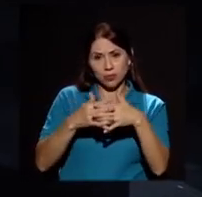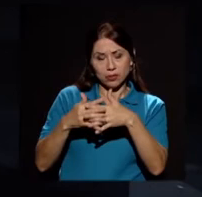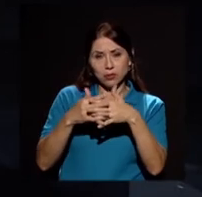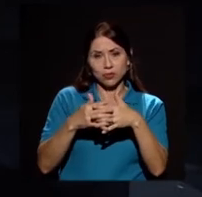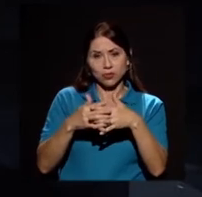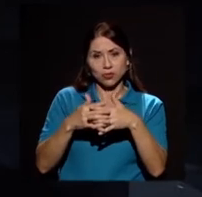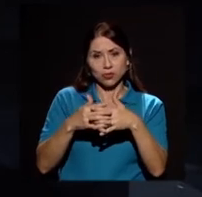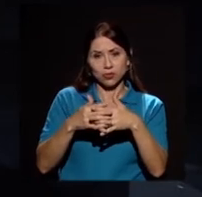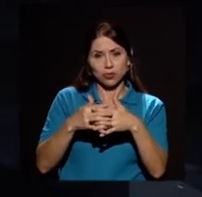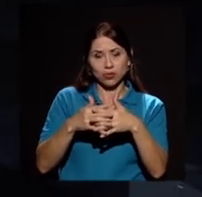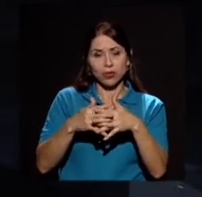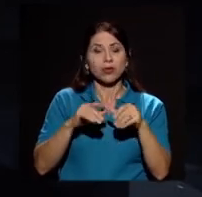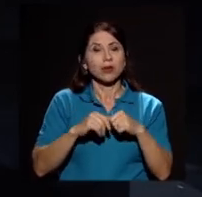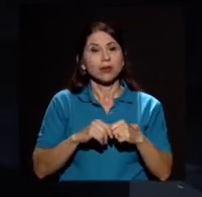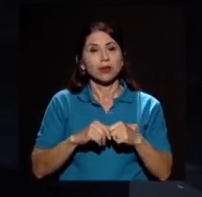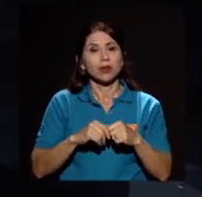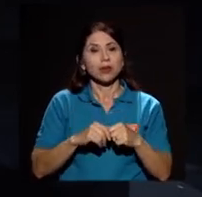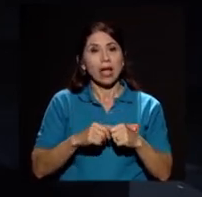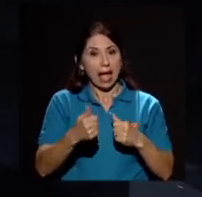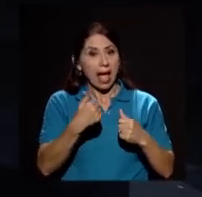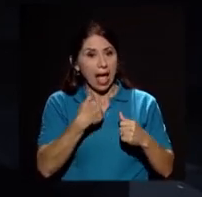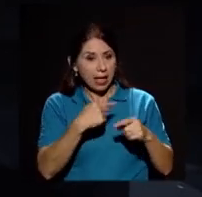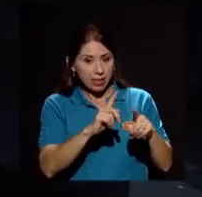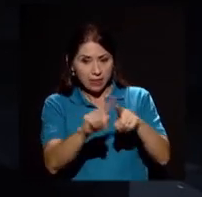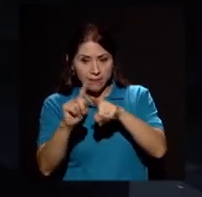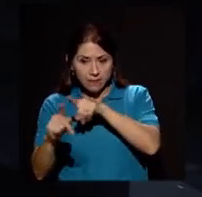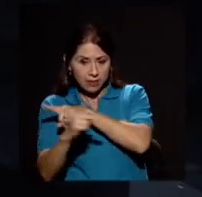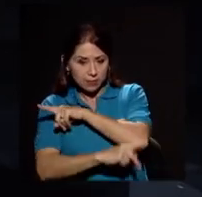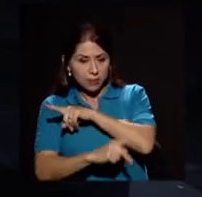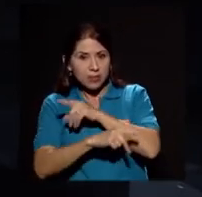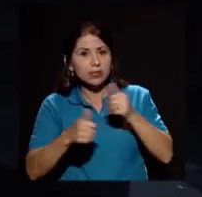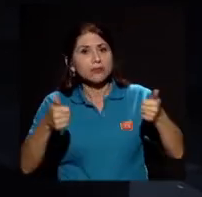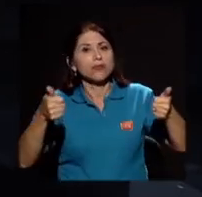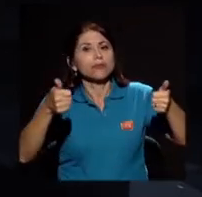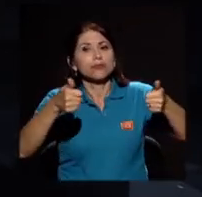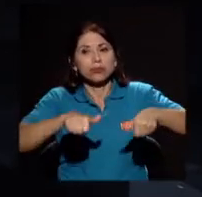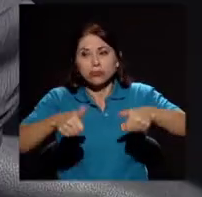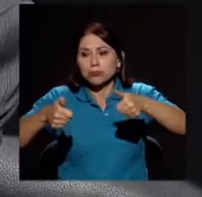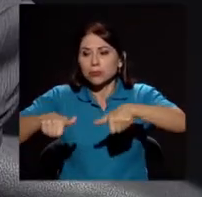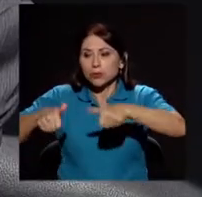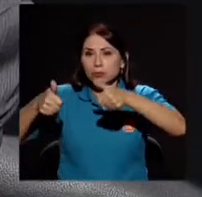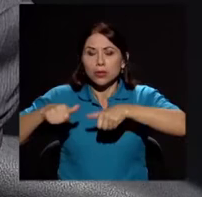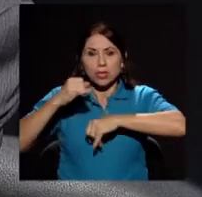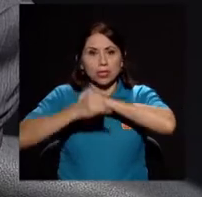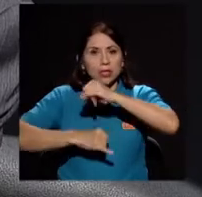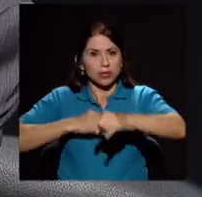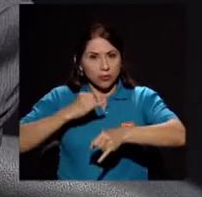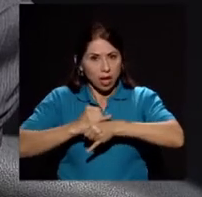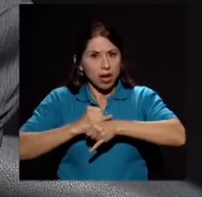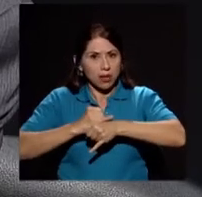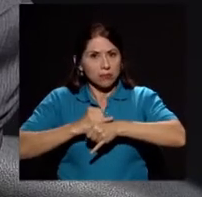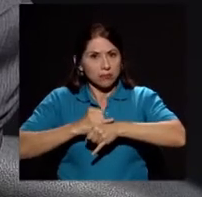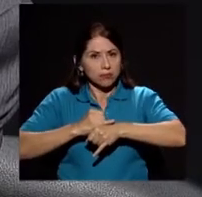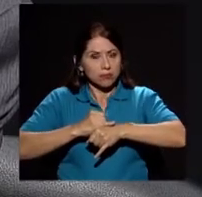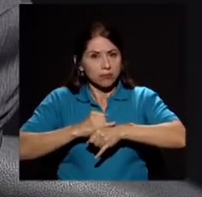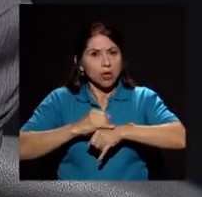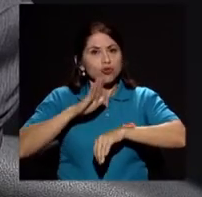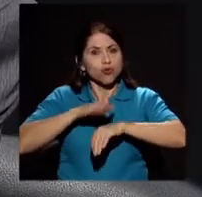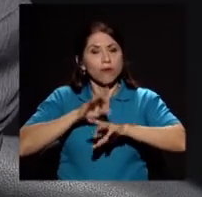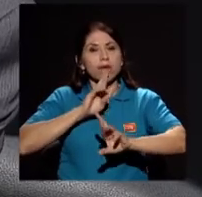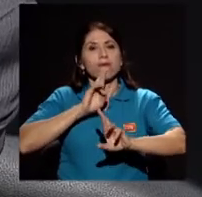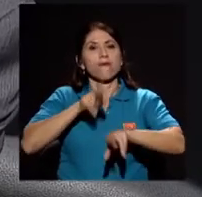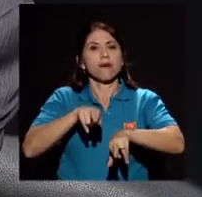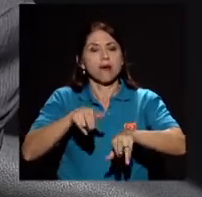concepto internacional se mantuvo sobre sobre los resultados del acuerdo de